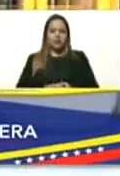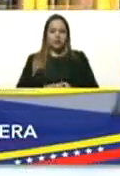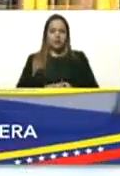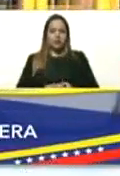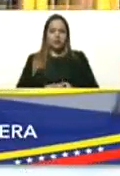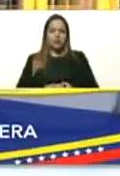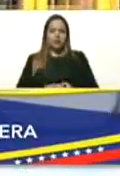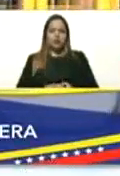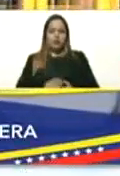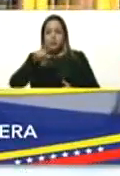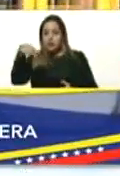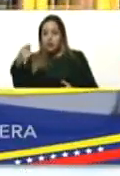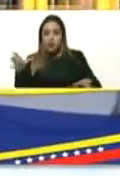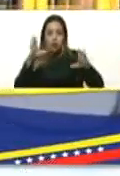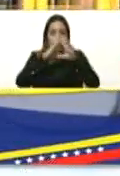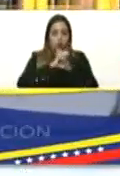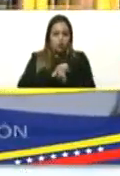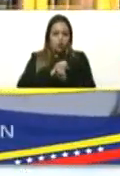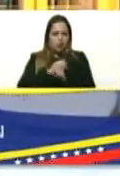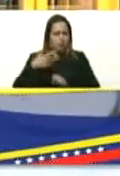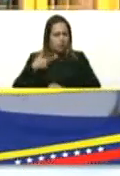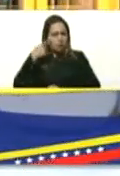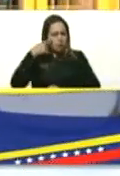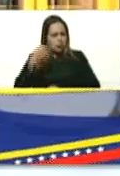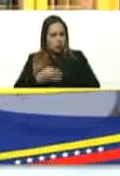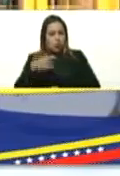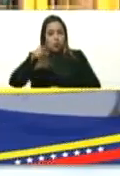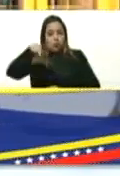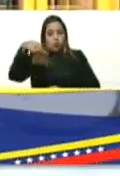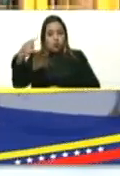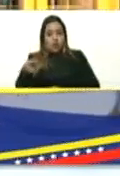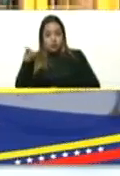Y mañana en la noche me imagino que ustedes estarán rezando.